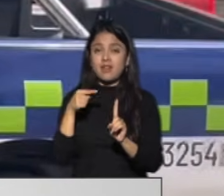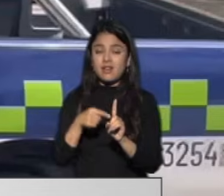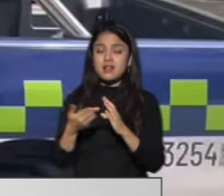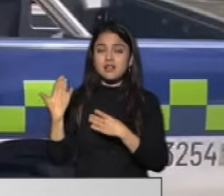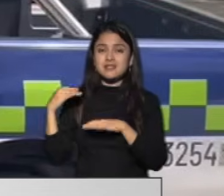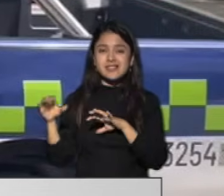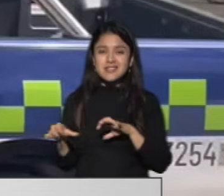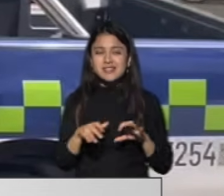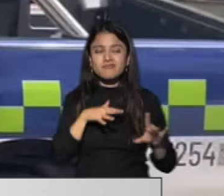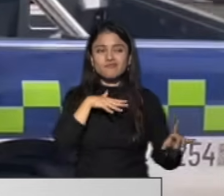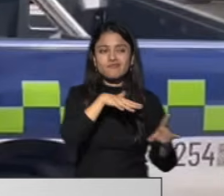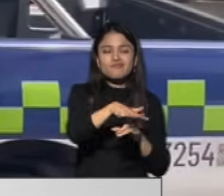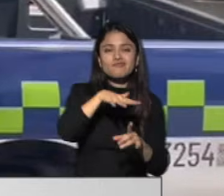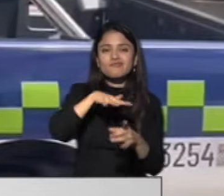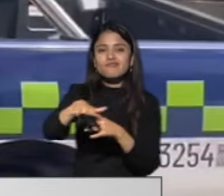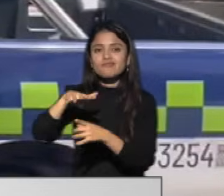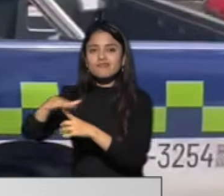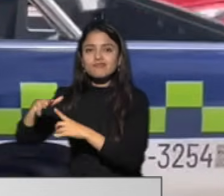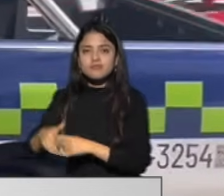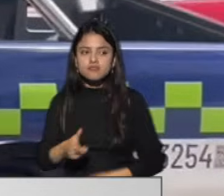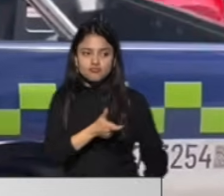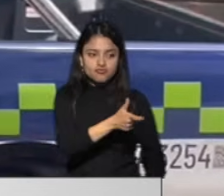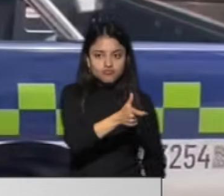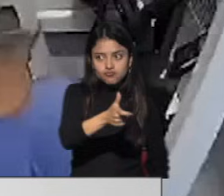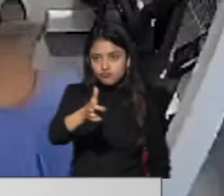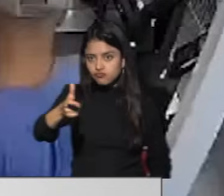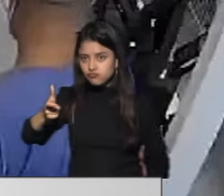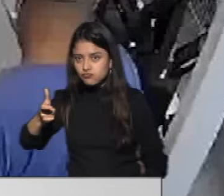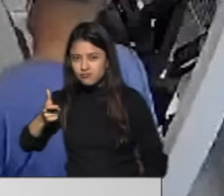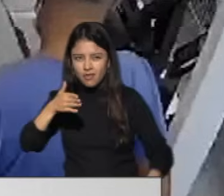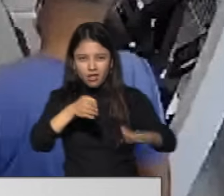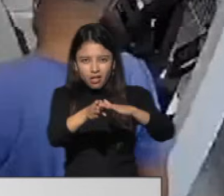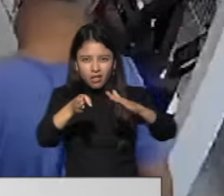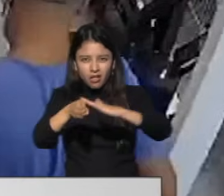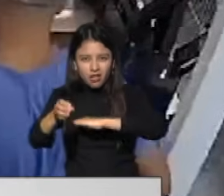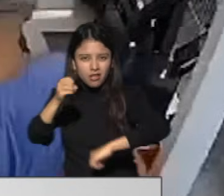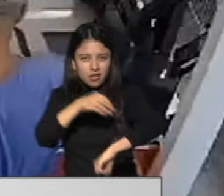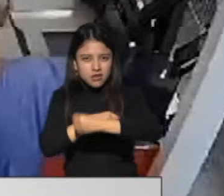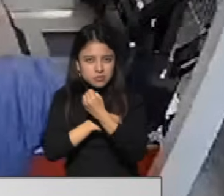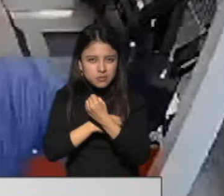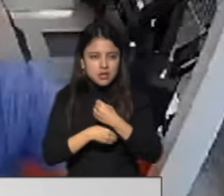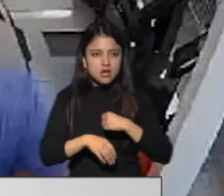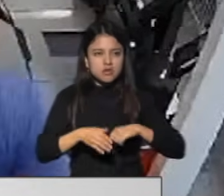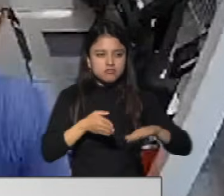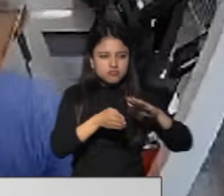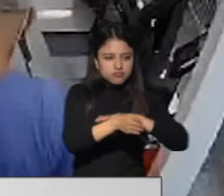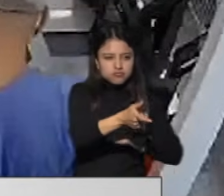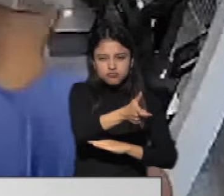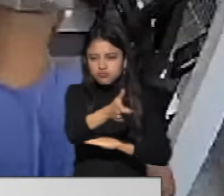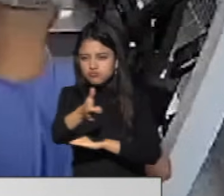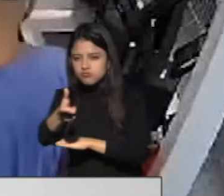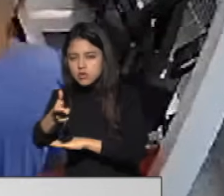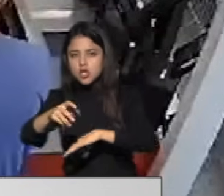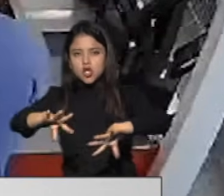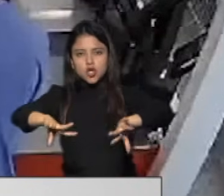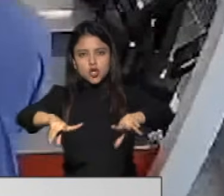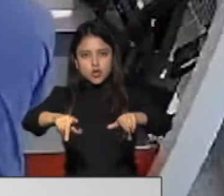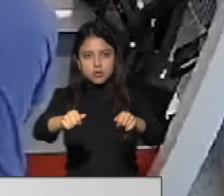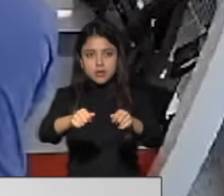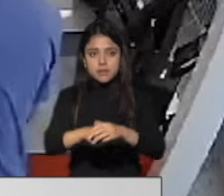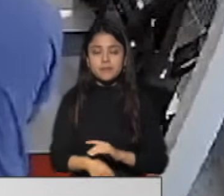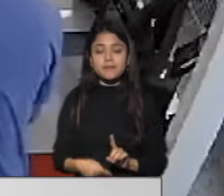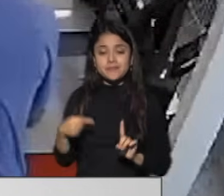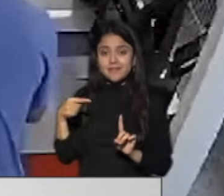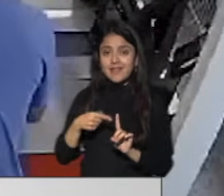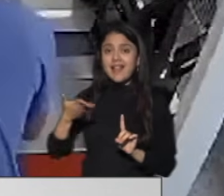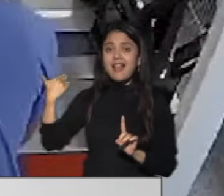Malambo, a través de presuntamente el hurto a entidades comerciales de cadena. William Andrés Pérez Valera tenía una orden de